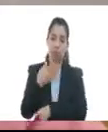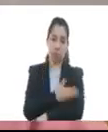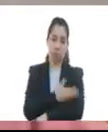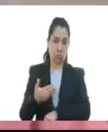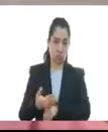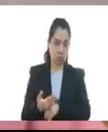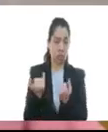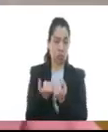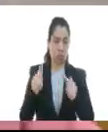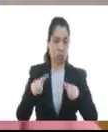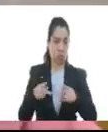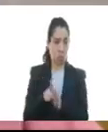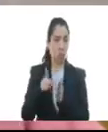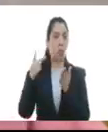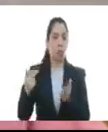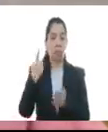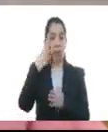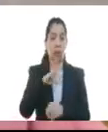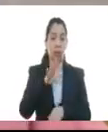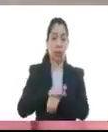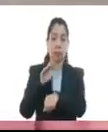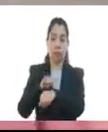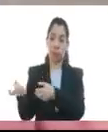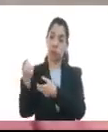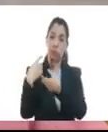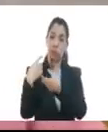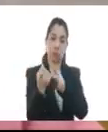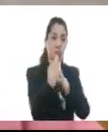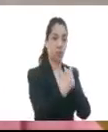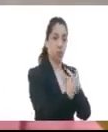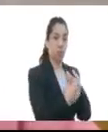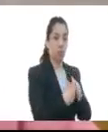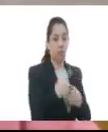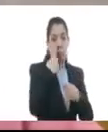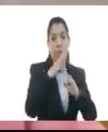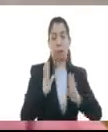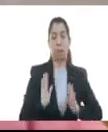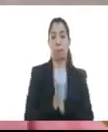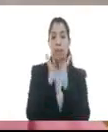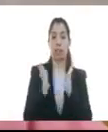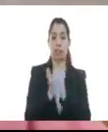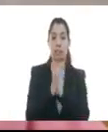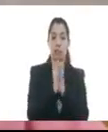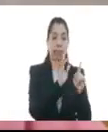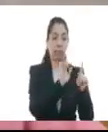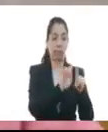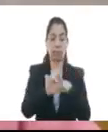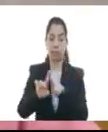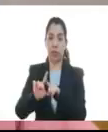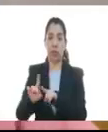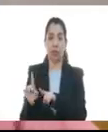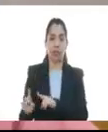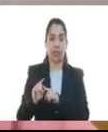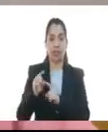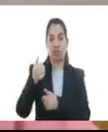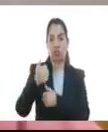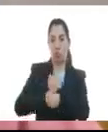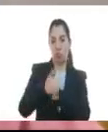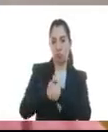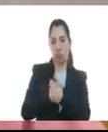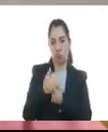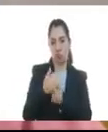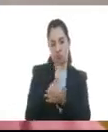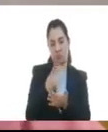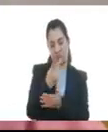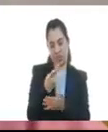sumen y participen en los concursos siguientes. Pues a mí no me resta más